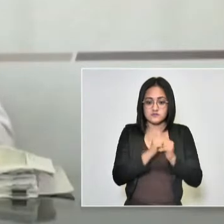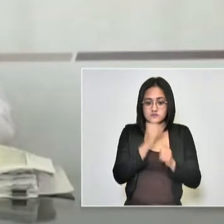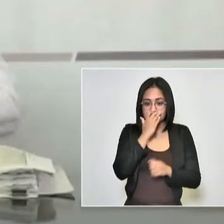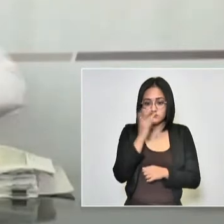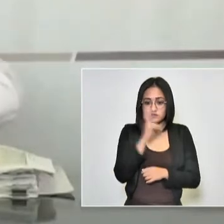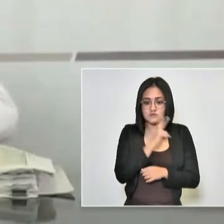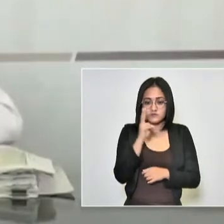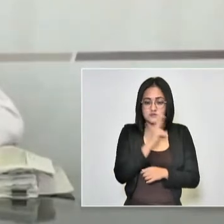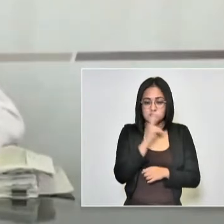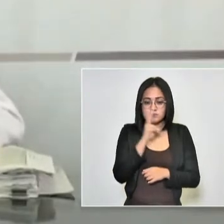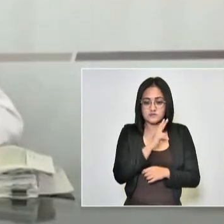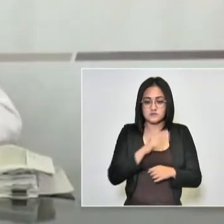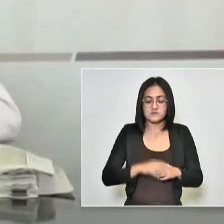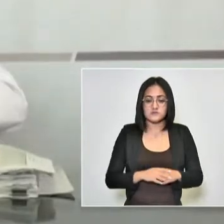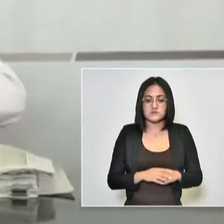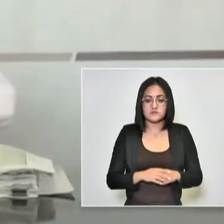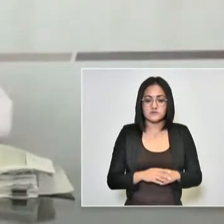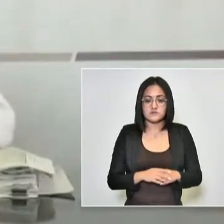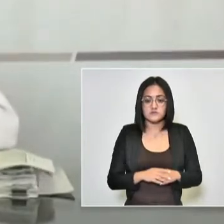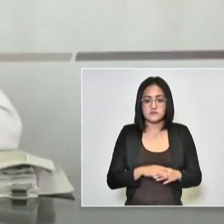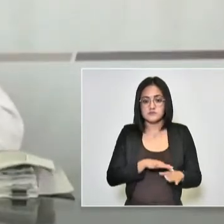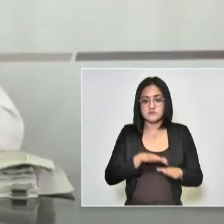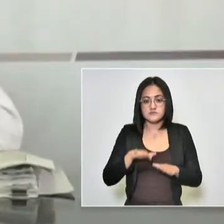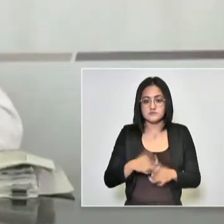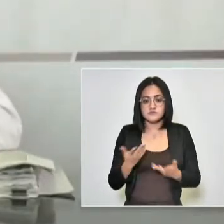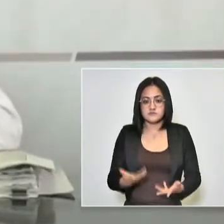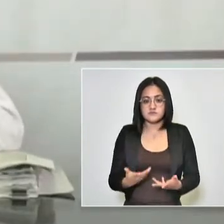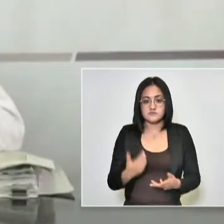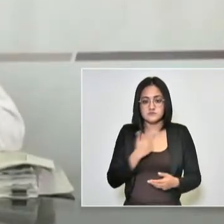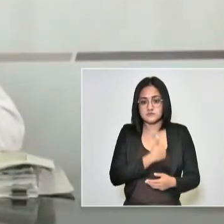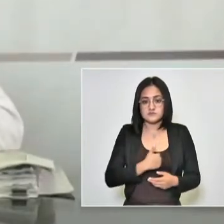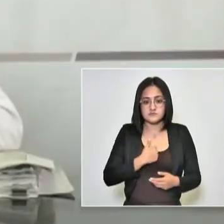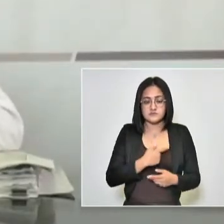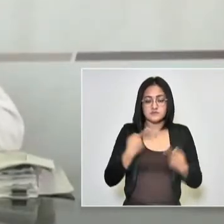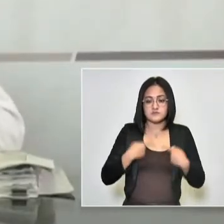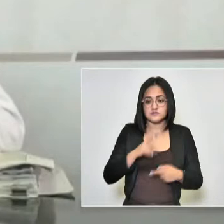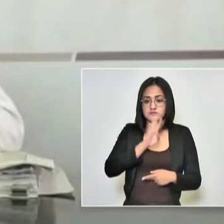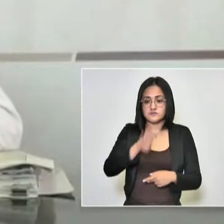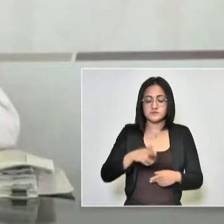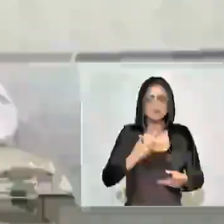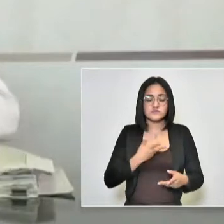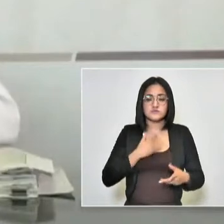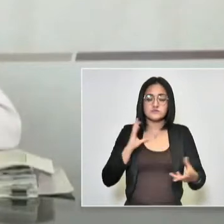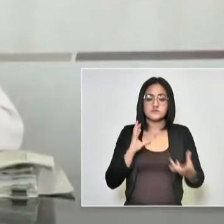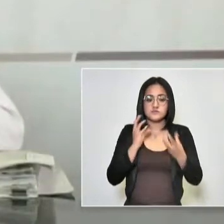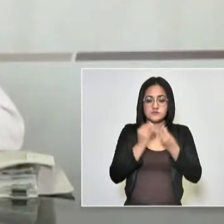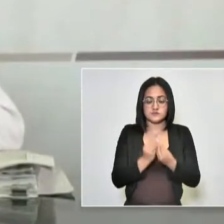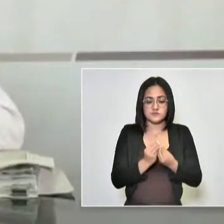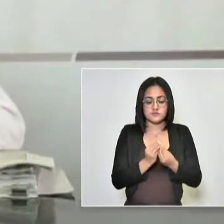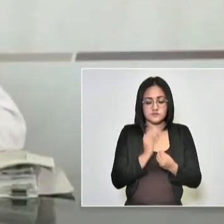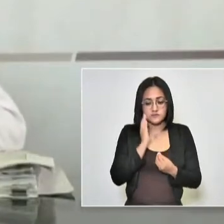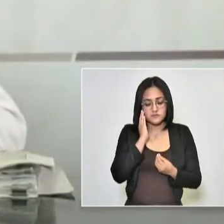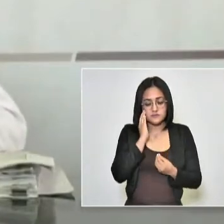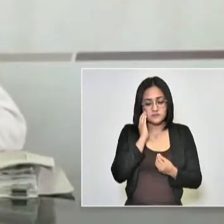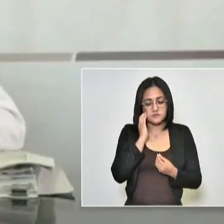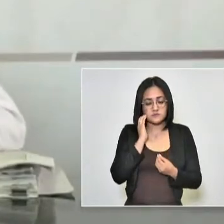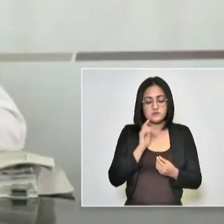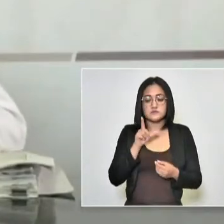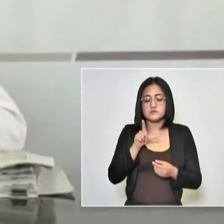ellos con ventilación asistida. En lo que respecta, lamentablemente, a las defunciones, tenemos un acumulado